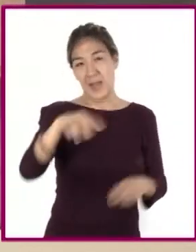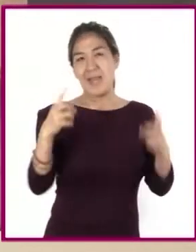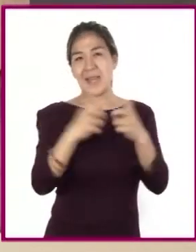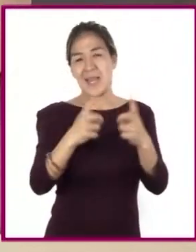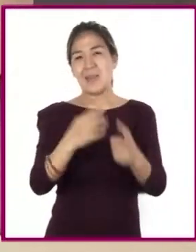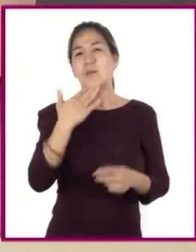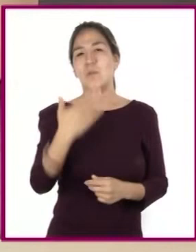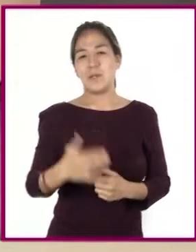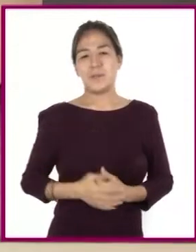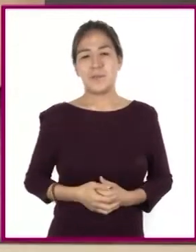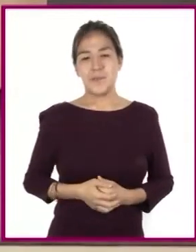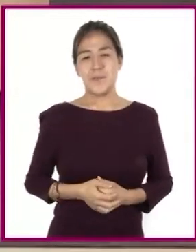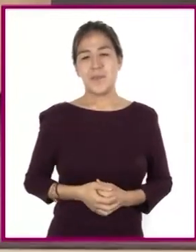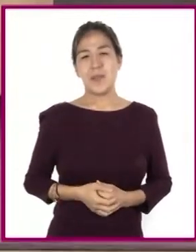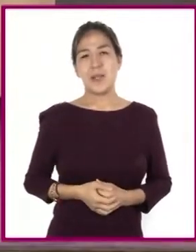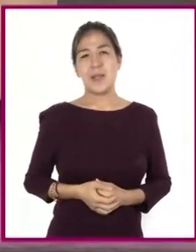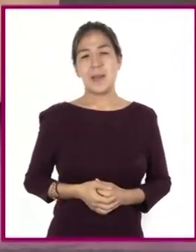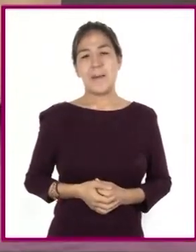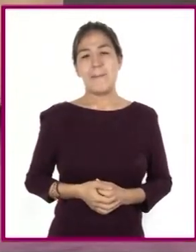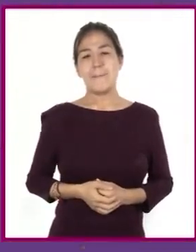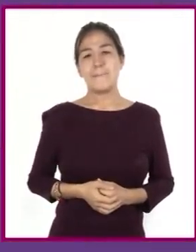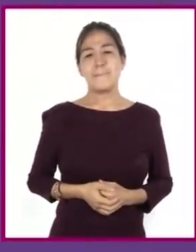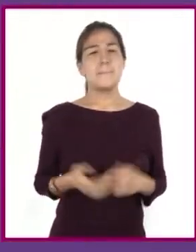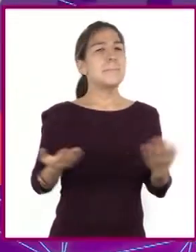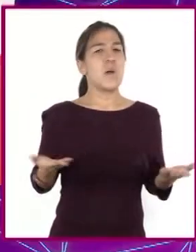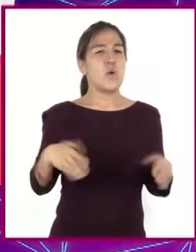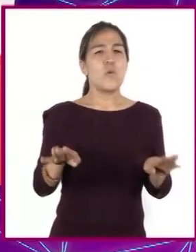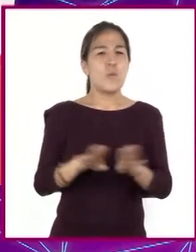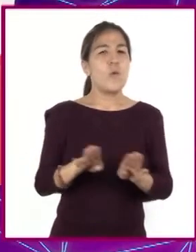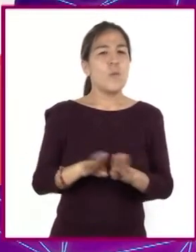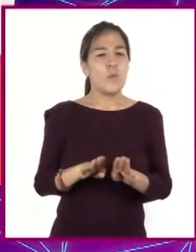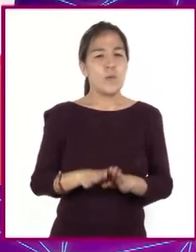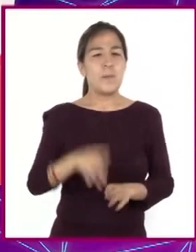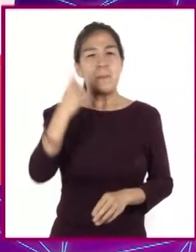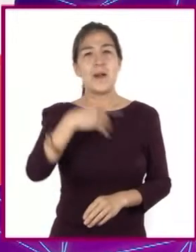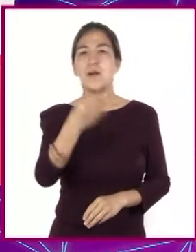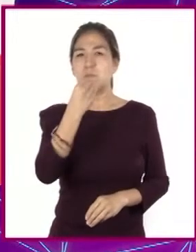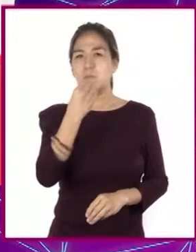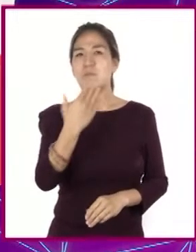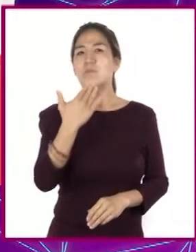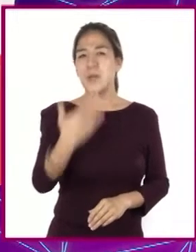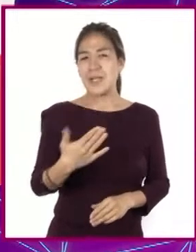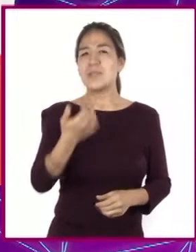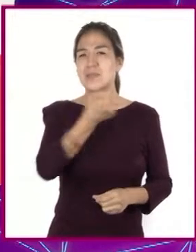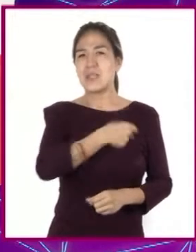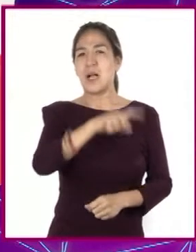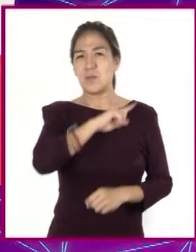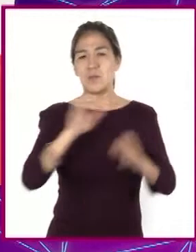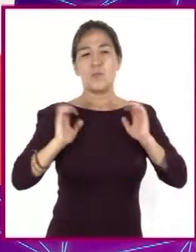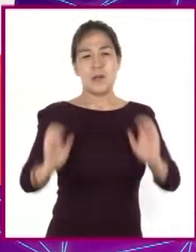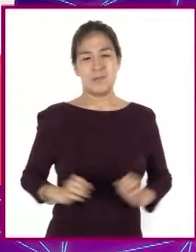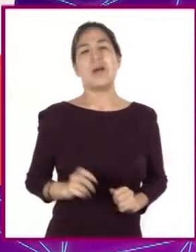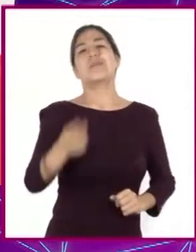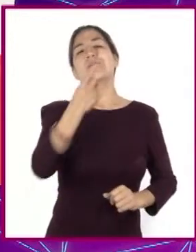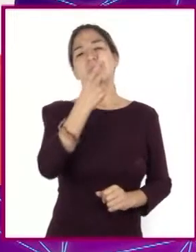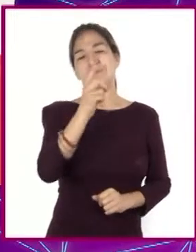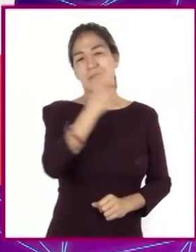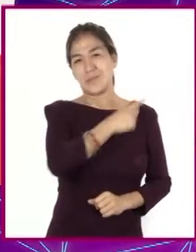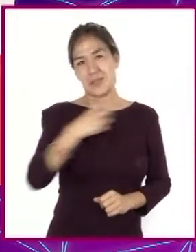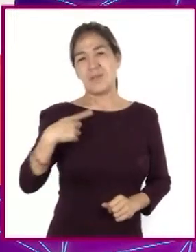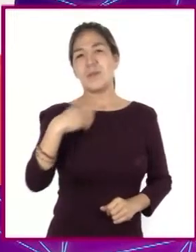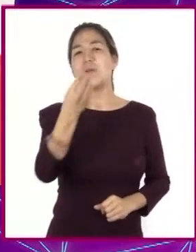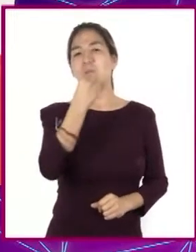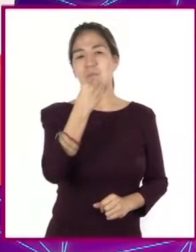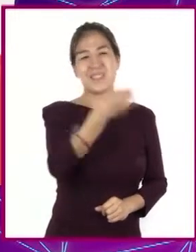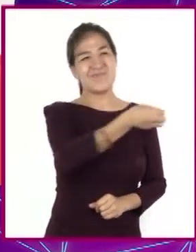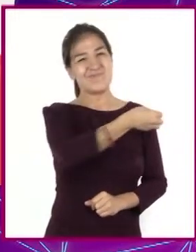más importante para mantener una salud adecuada es la alimentación correcta. Muchos de los procesos que se llevan a cabo